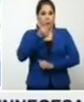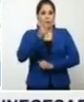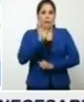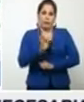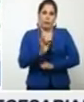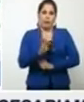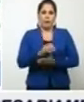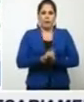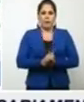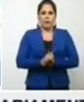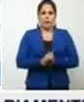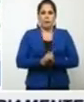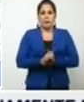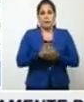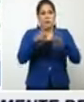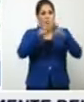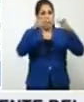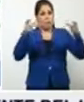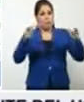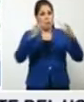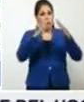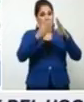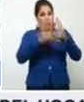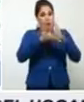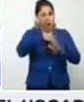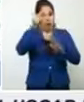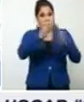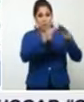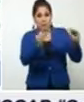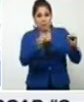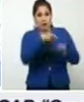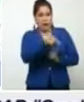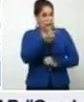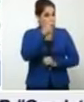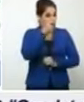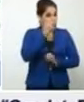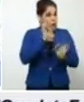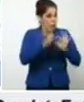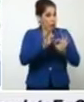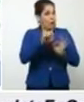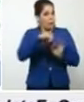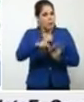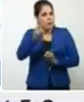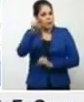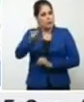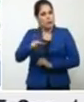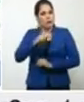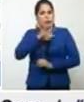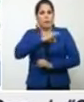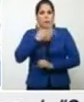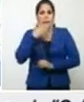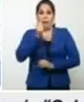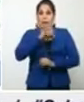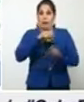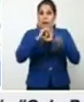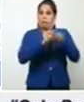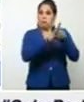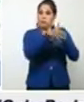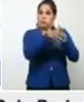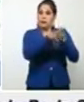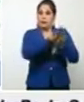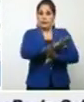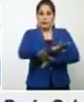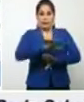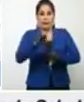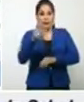sea, el mayor número de casos dados de alta que de pacientes diagnosticados o positivos con la